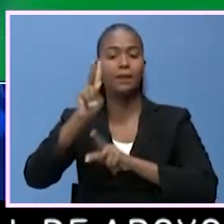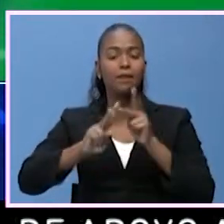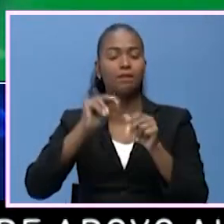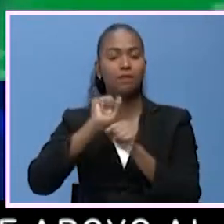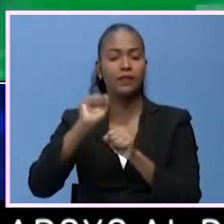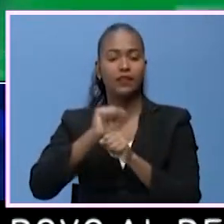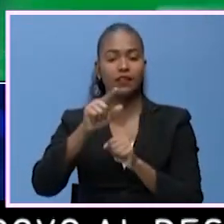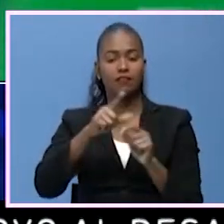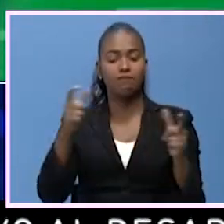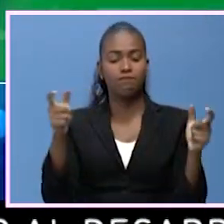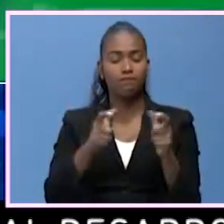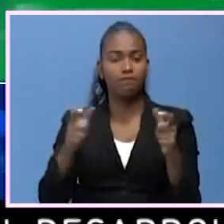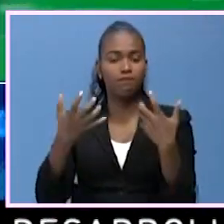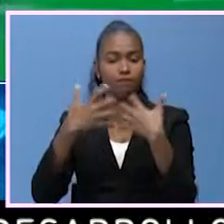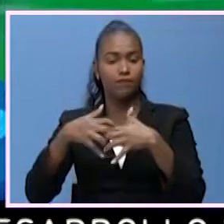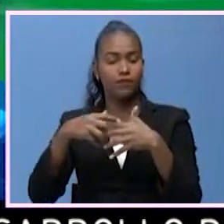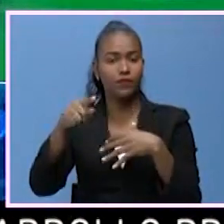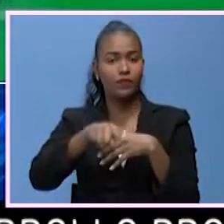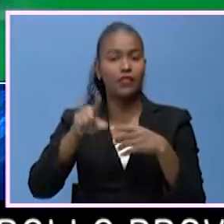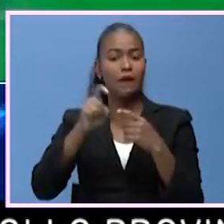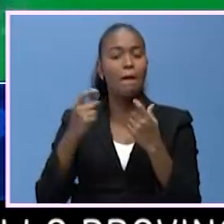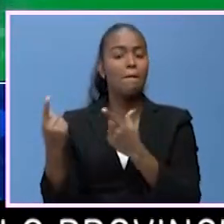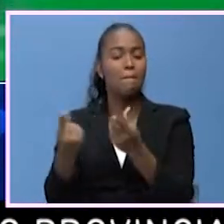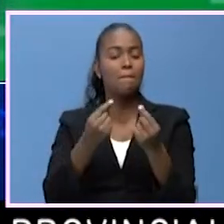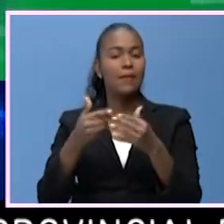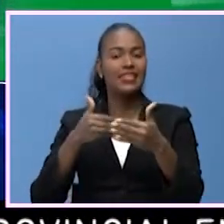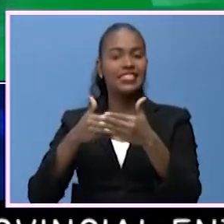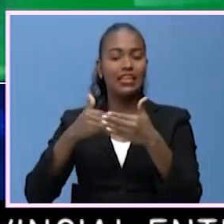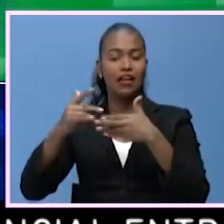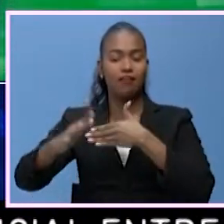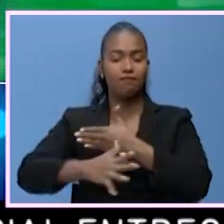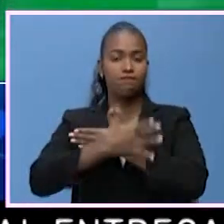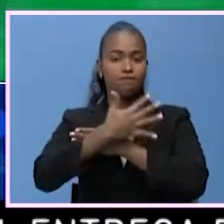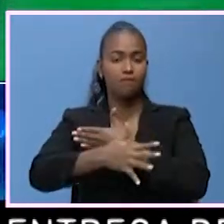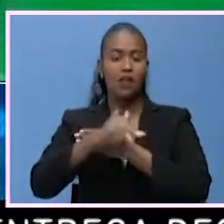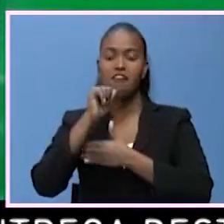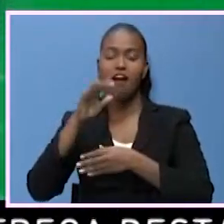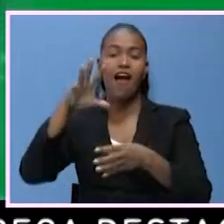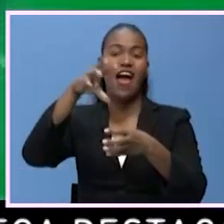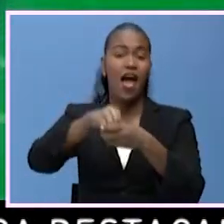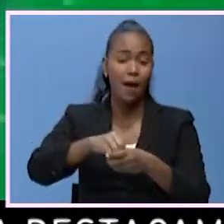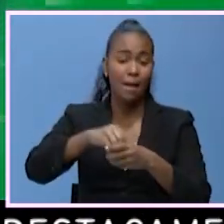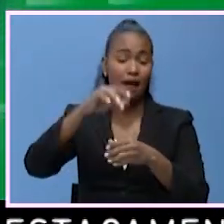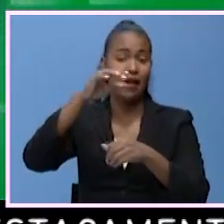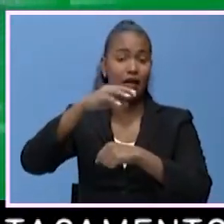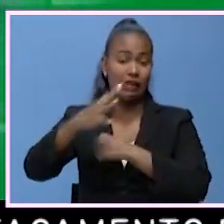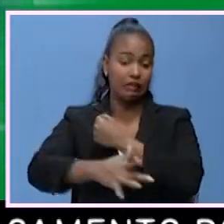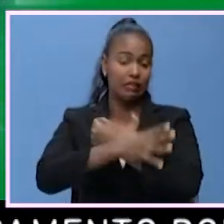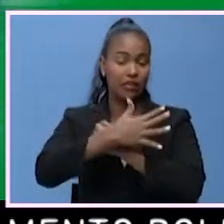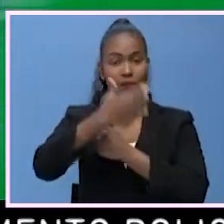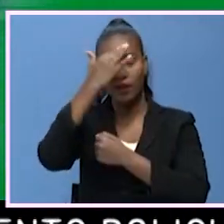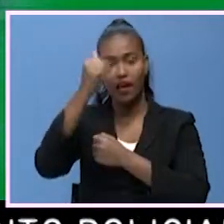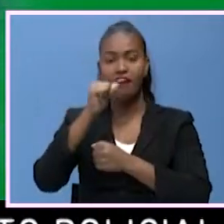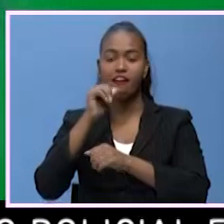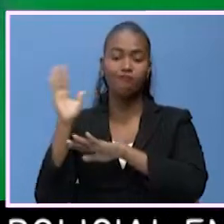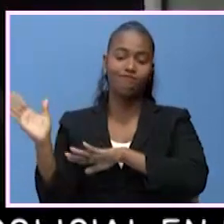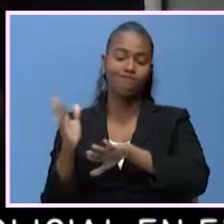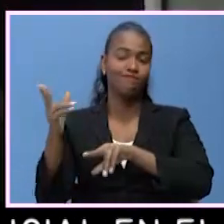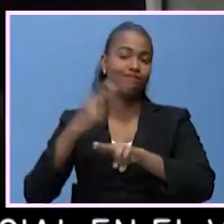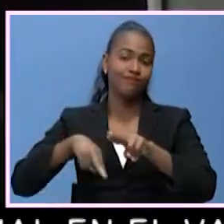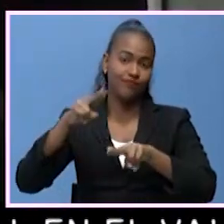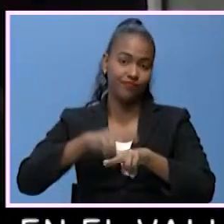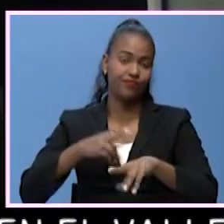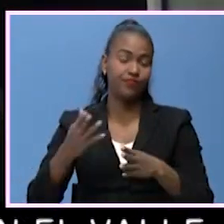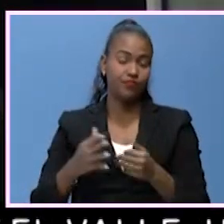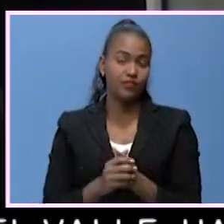frágiles y pequeñas embarcaciones de hacer sus actividades cerca del perímetro costero y no aventurarse mar adentro por viento y oleaje